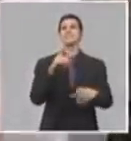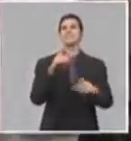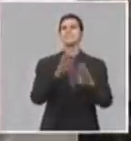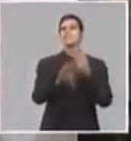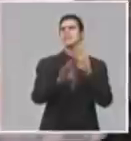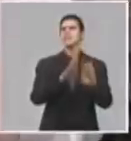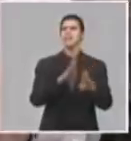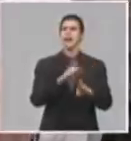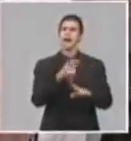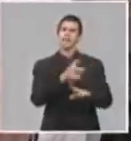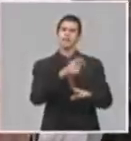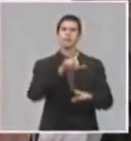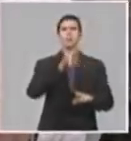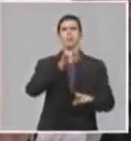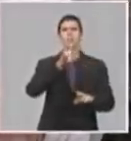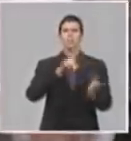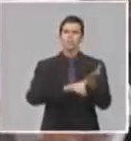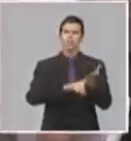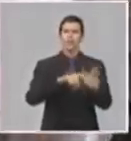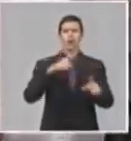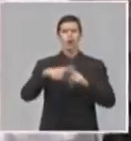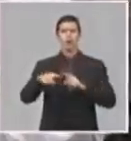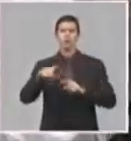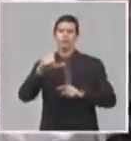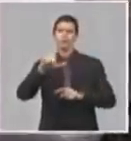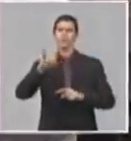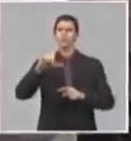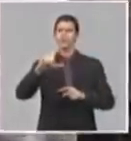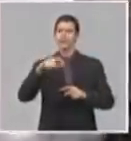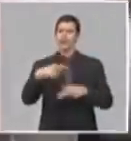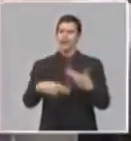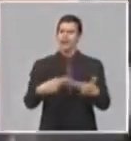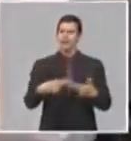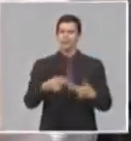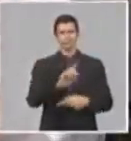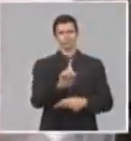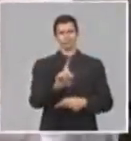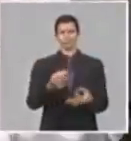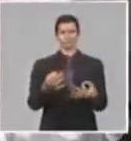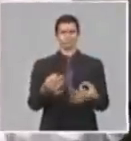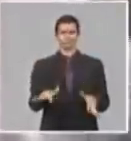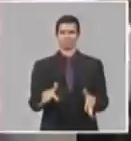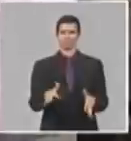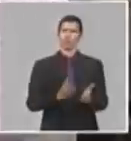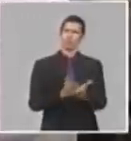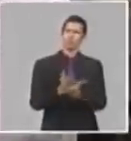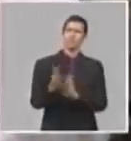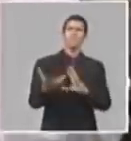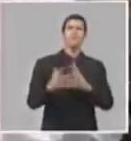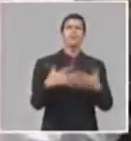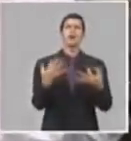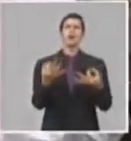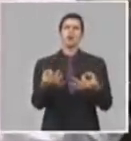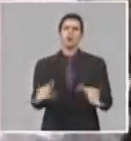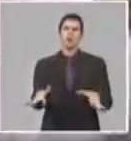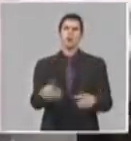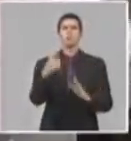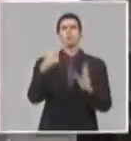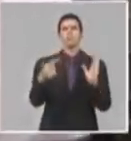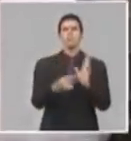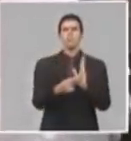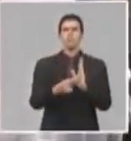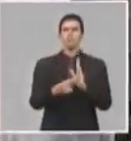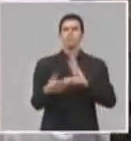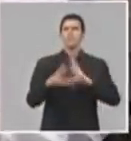a renunciar a las ventas en moneda nacional. La estrategia es más producción agropecuaria para vender en pesos. La estrategia es